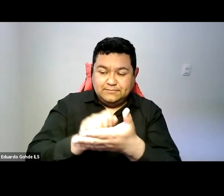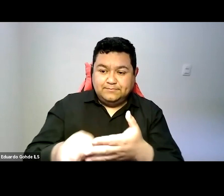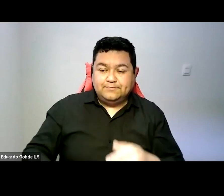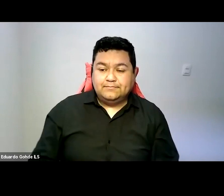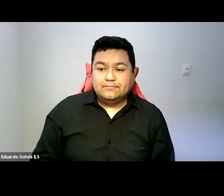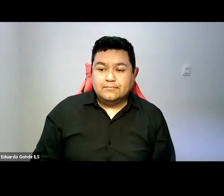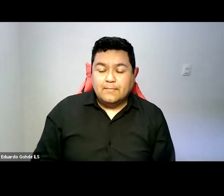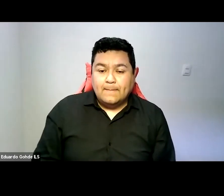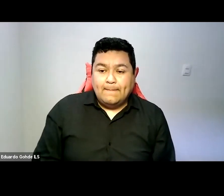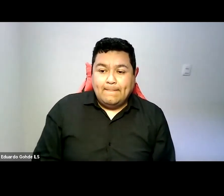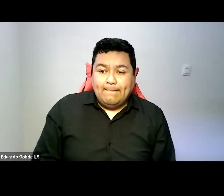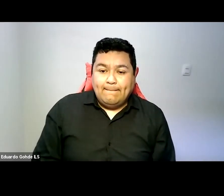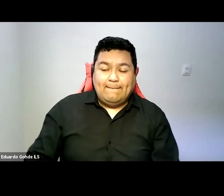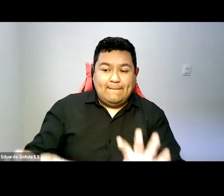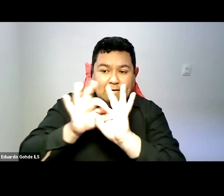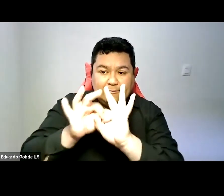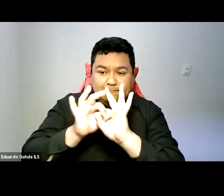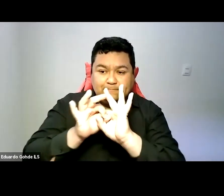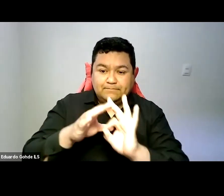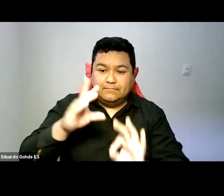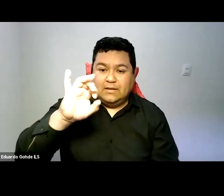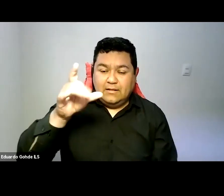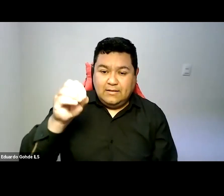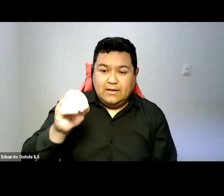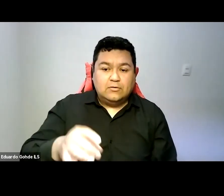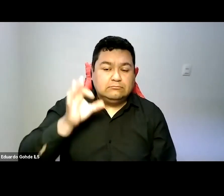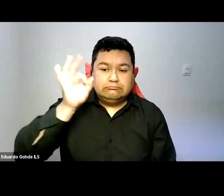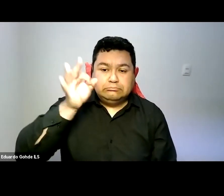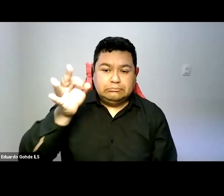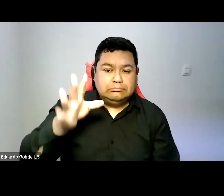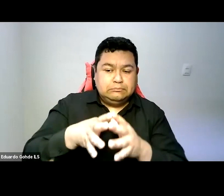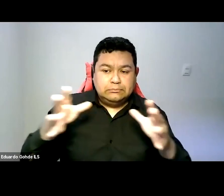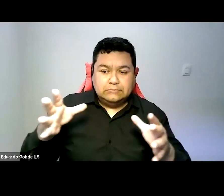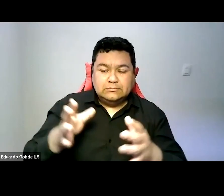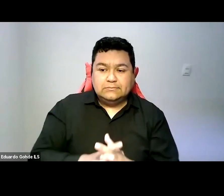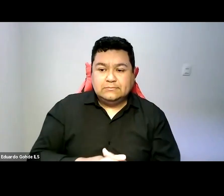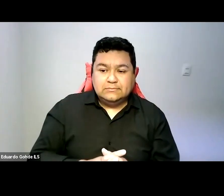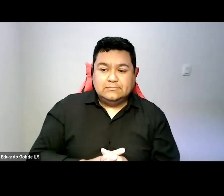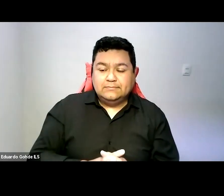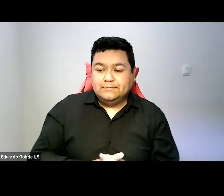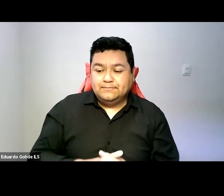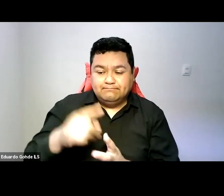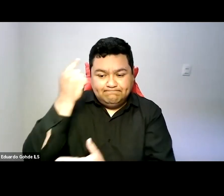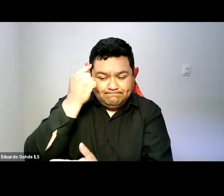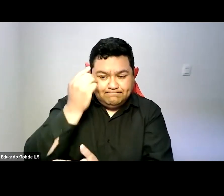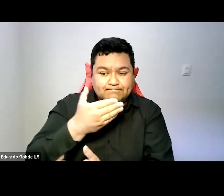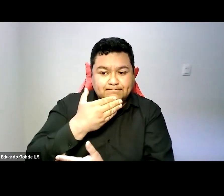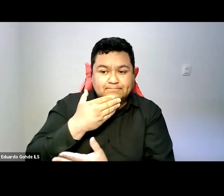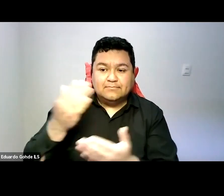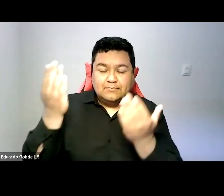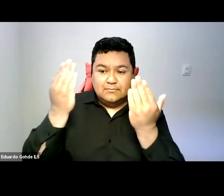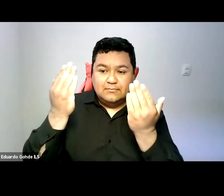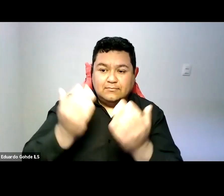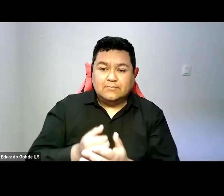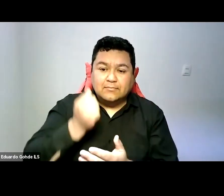acompañarnos. Reitero otra vez los agradecimientos a Diego por su tremenda conferencia, por este enorme espacio de reflexión, y les enviamos un